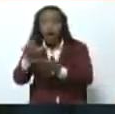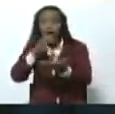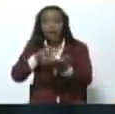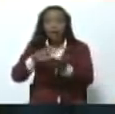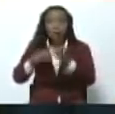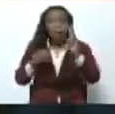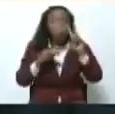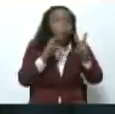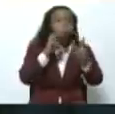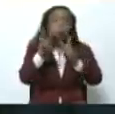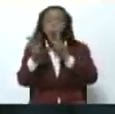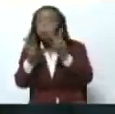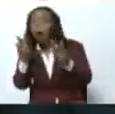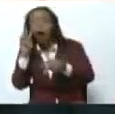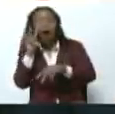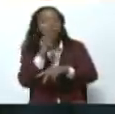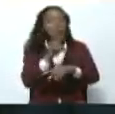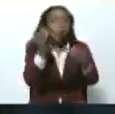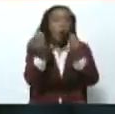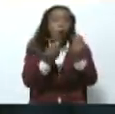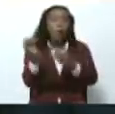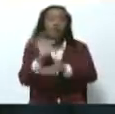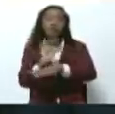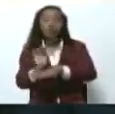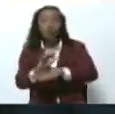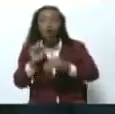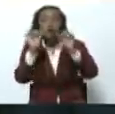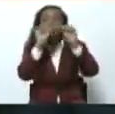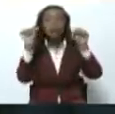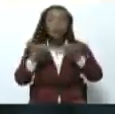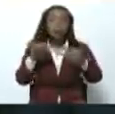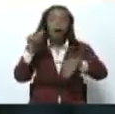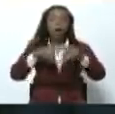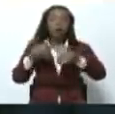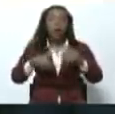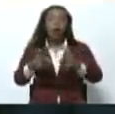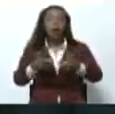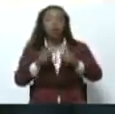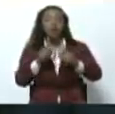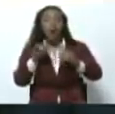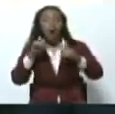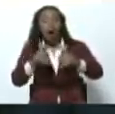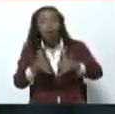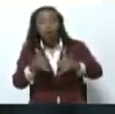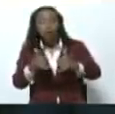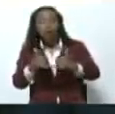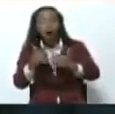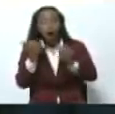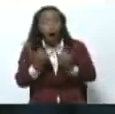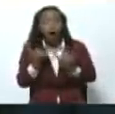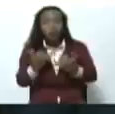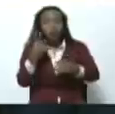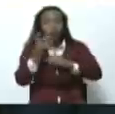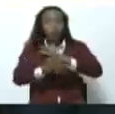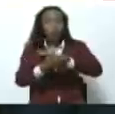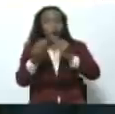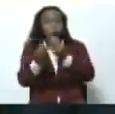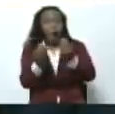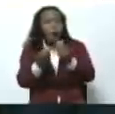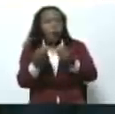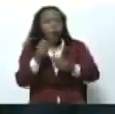votando. Han visto cómo funciona el sistema electoral automatizado venezolano. Muchos de ellos han declarado que están